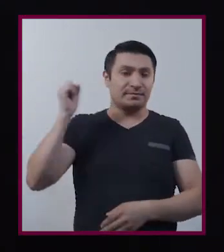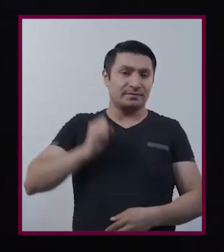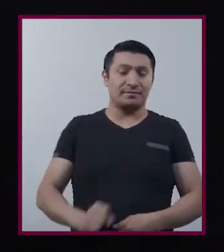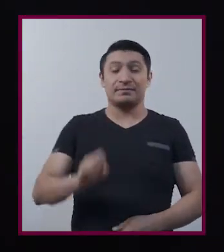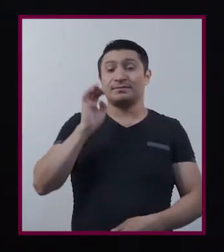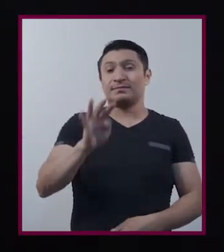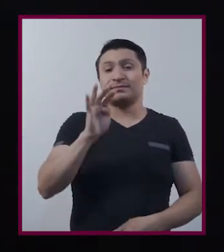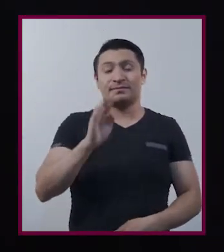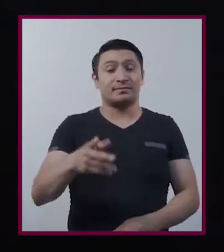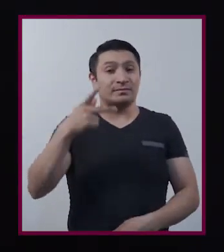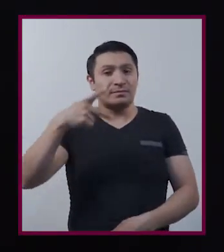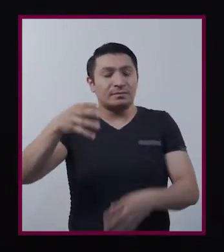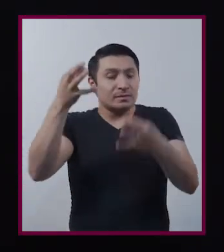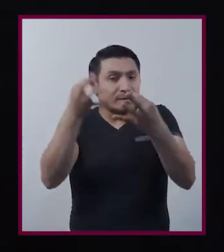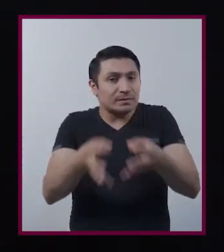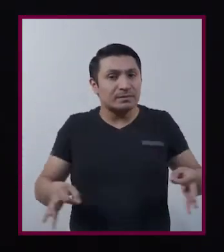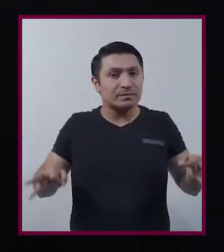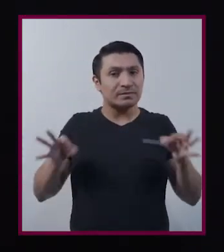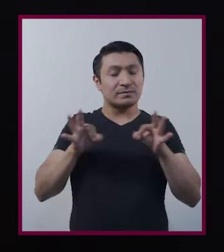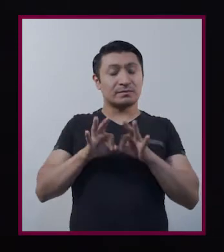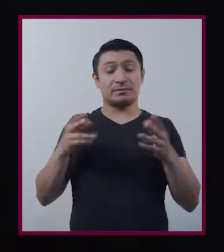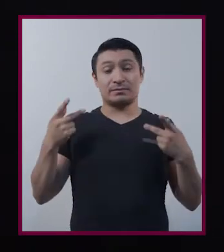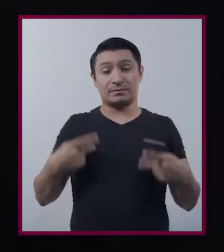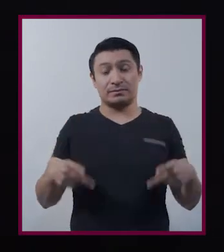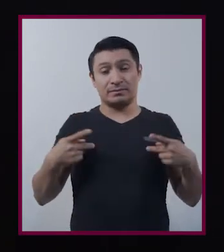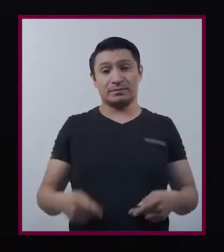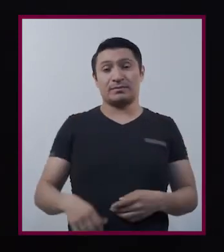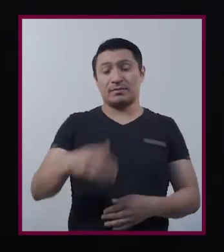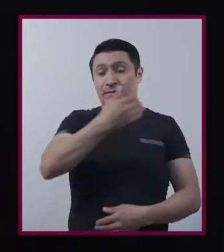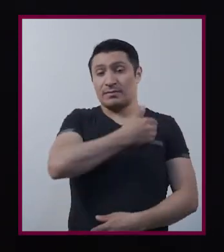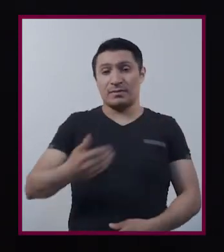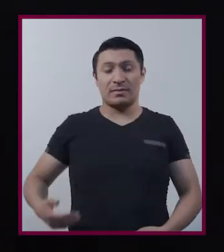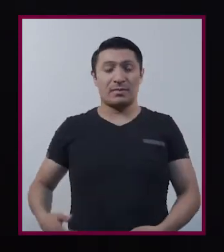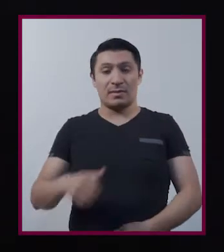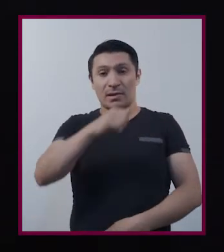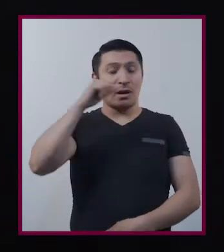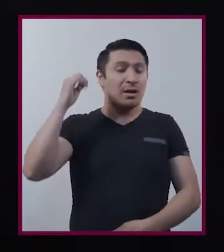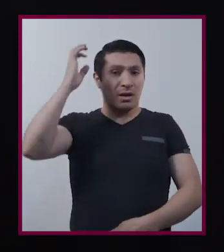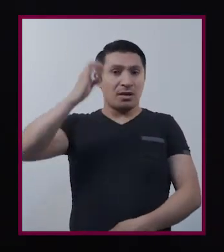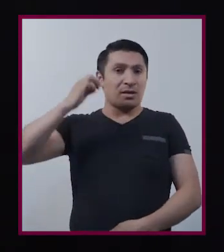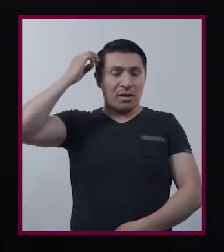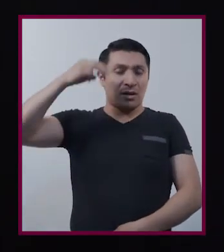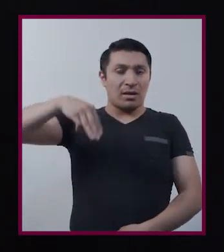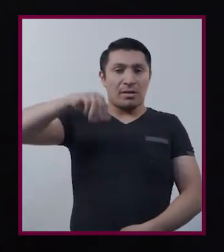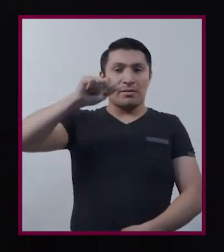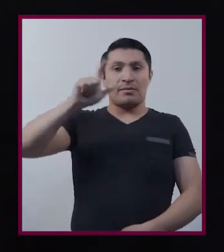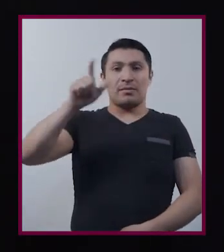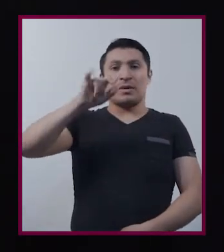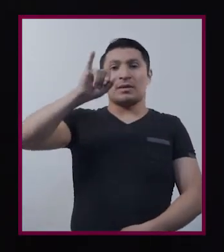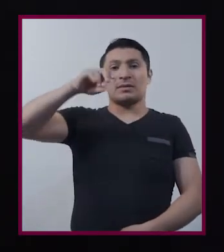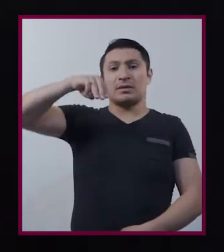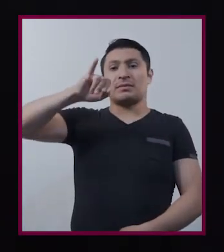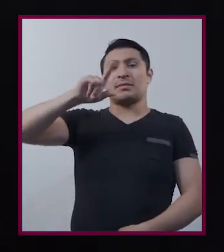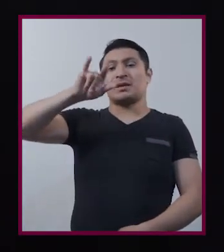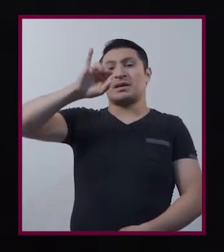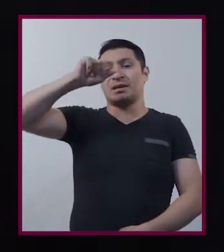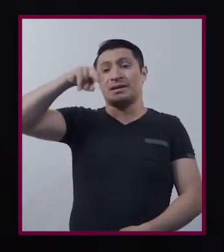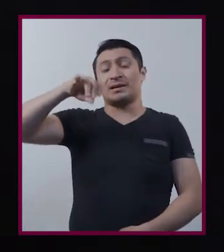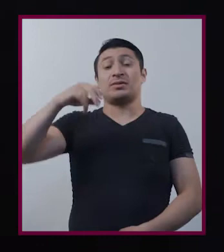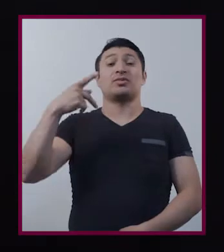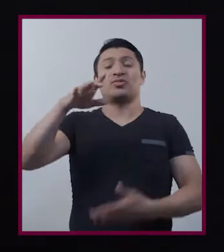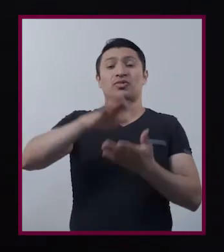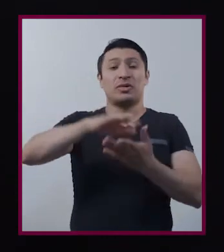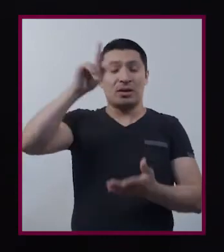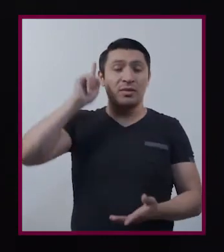importantes de México del siglo XIX, con sus grandes protagonistas: el presidente Benito Juárez, el emperador Maximiliano I